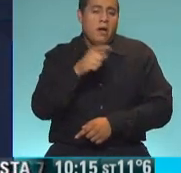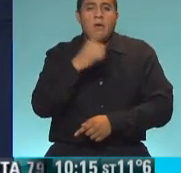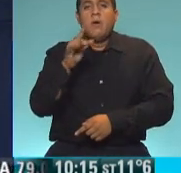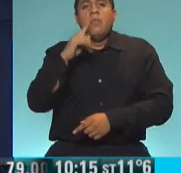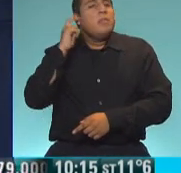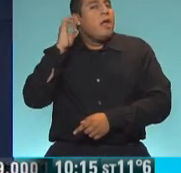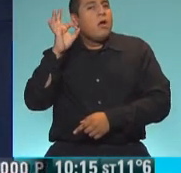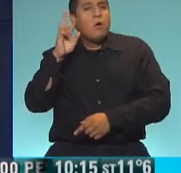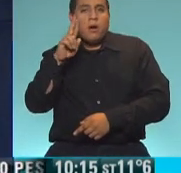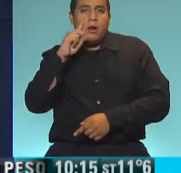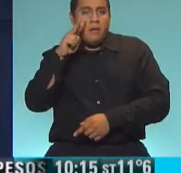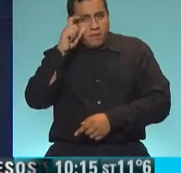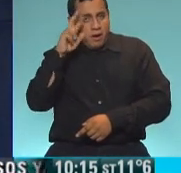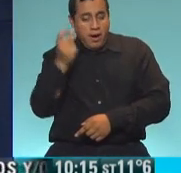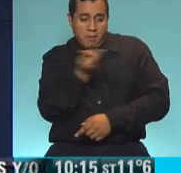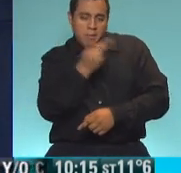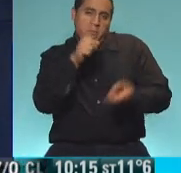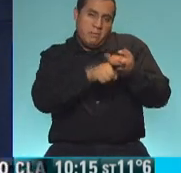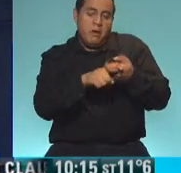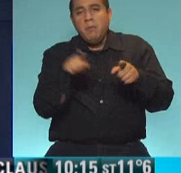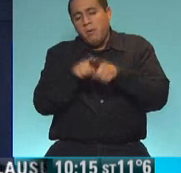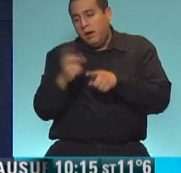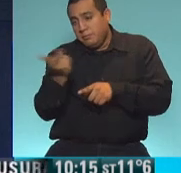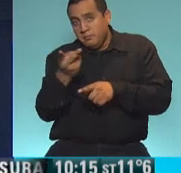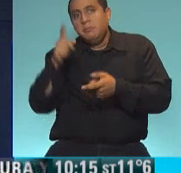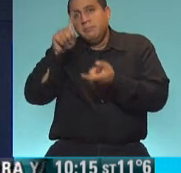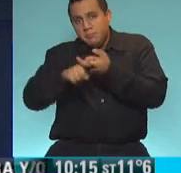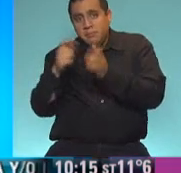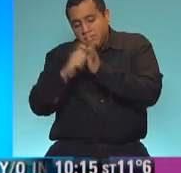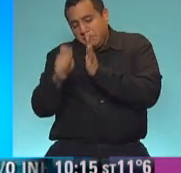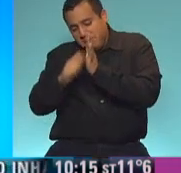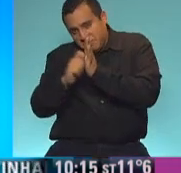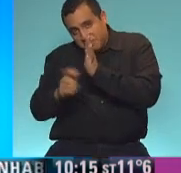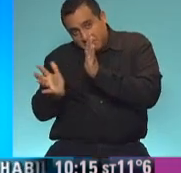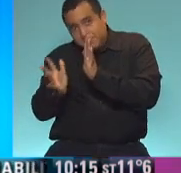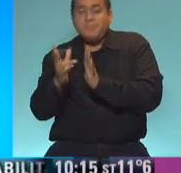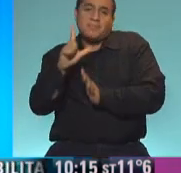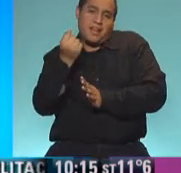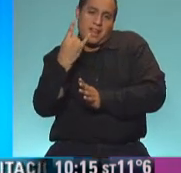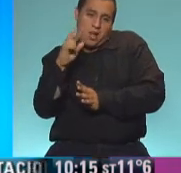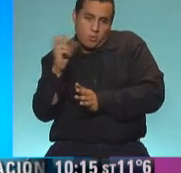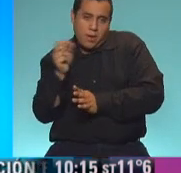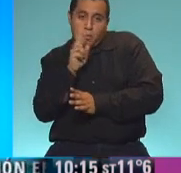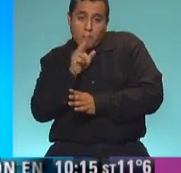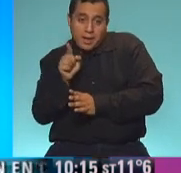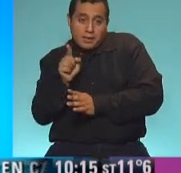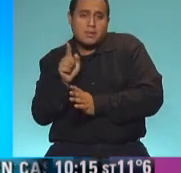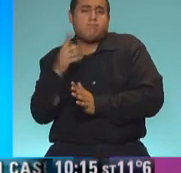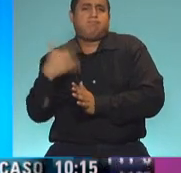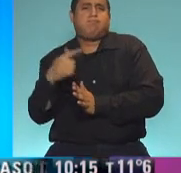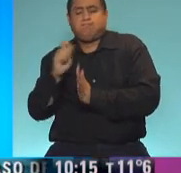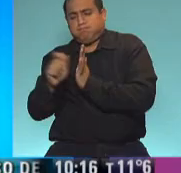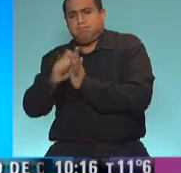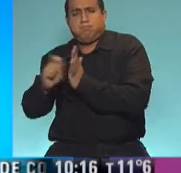y Diego Rivera. Exactamente. Claro, muy pareja bien. De artistas. Muy bien. Y bueno, Laura de Betach también tiene como un montón de obra